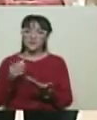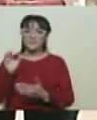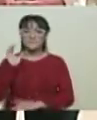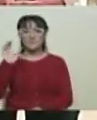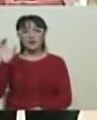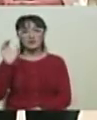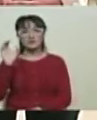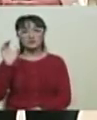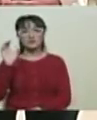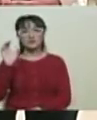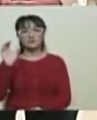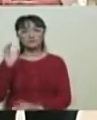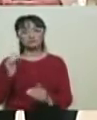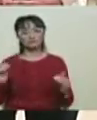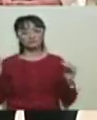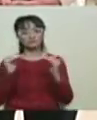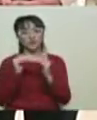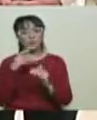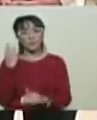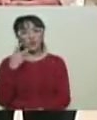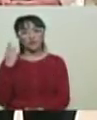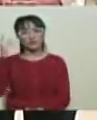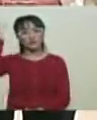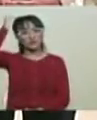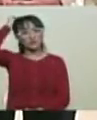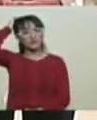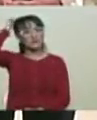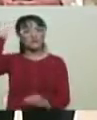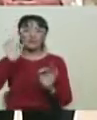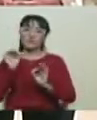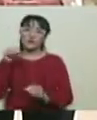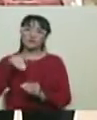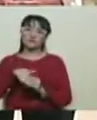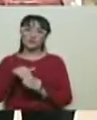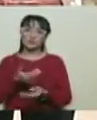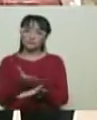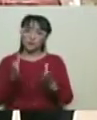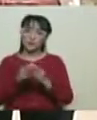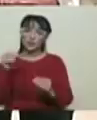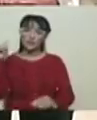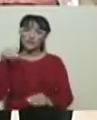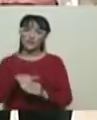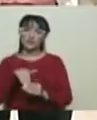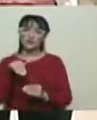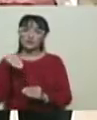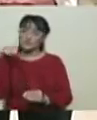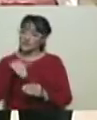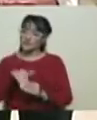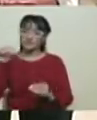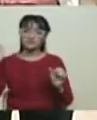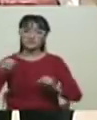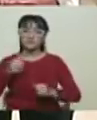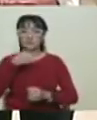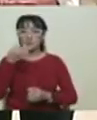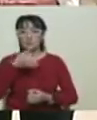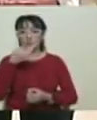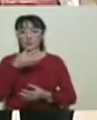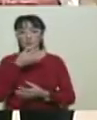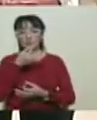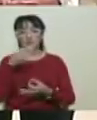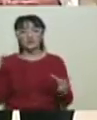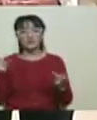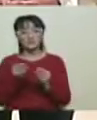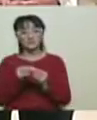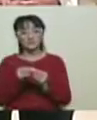en el ejercicio de su soberanía política a través de las elecciones. Así que a votar, a votar y a votar. Buenas tardes y continuamos